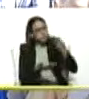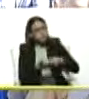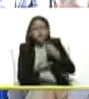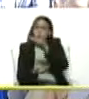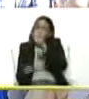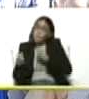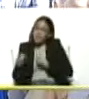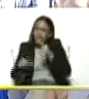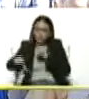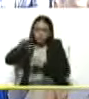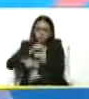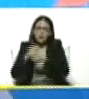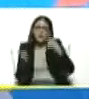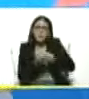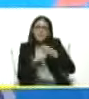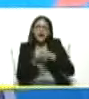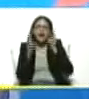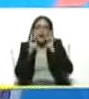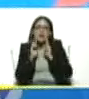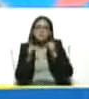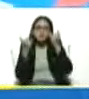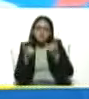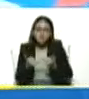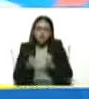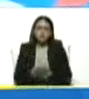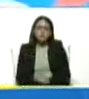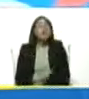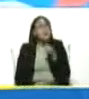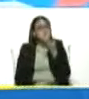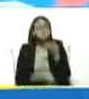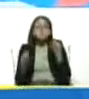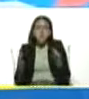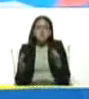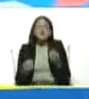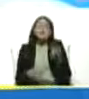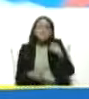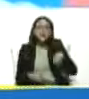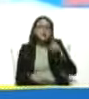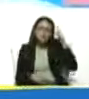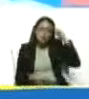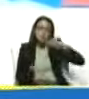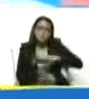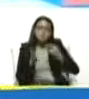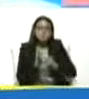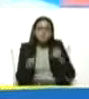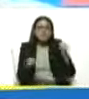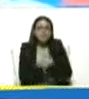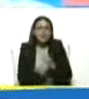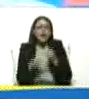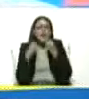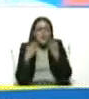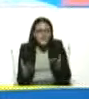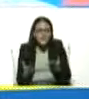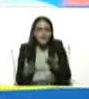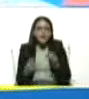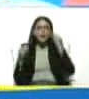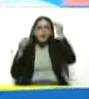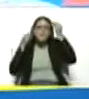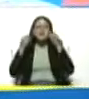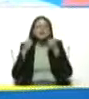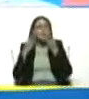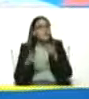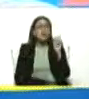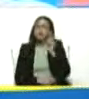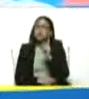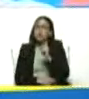dólar en gas. Está bien, pero ¿vamos a apostar nada más a eso? ¿Vamos a seguir en eso? No.